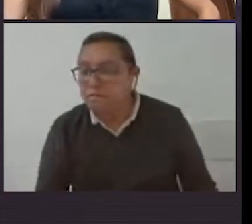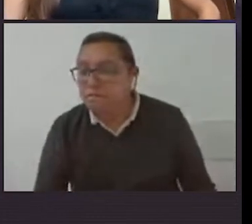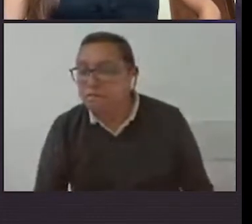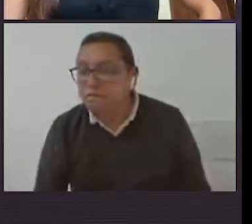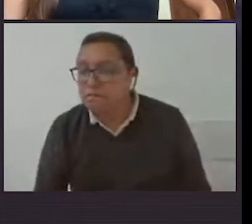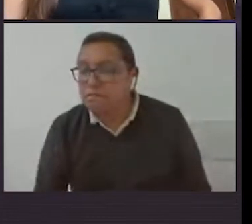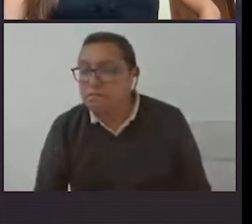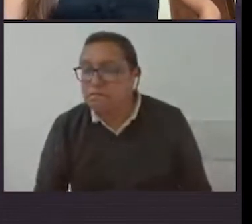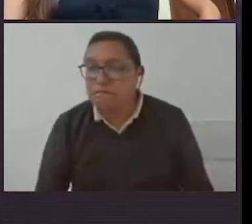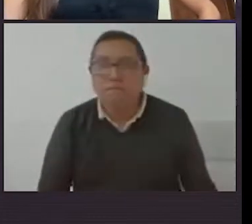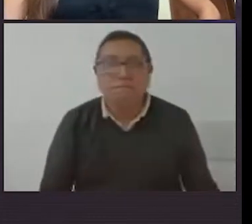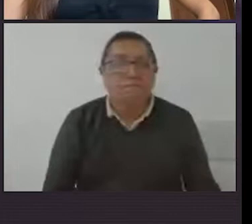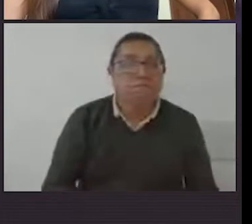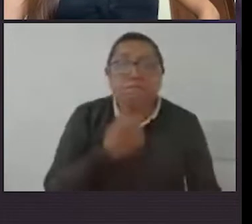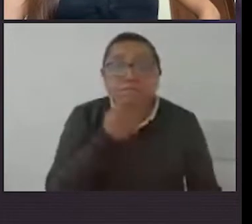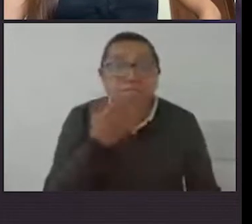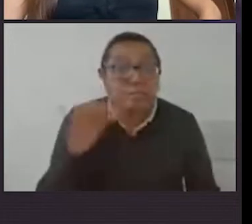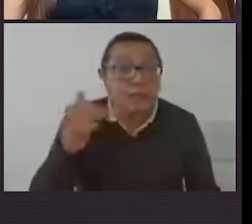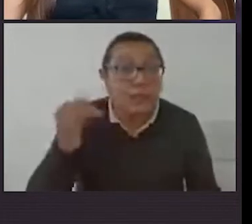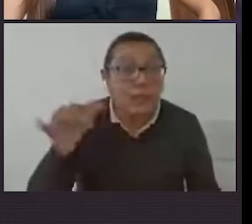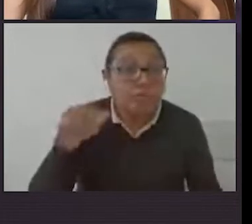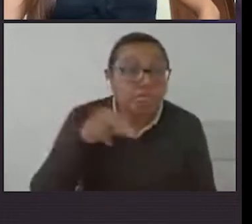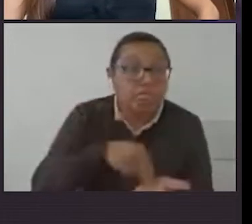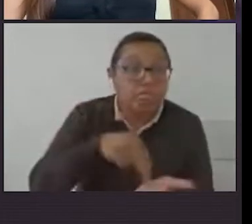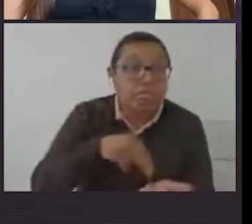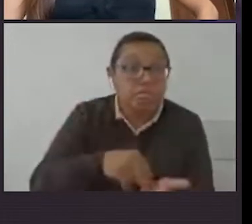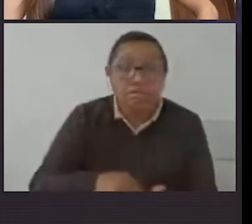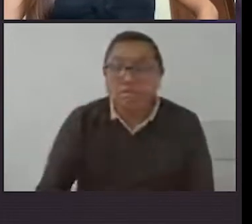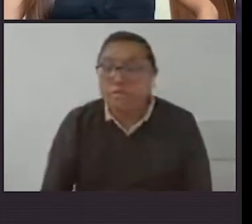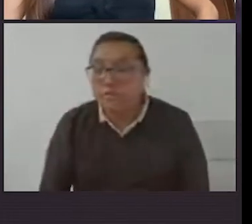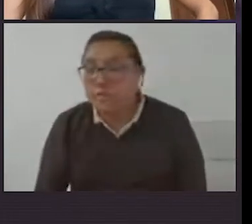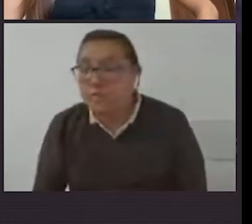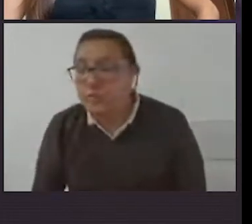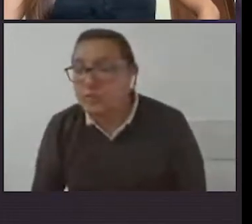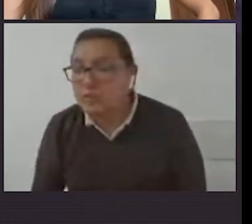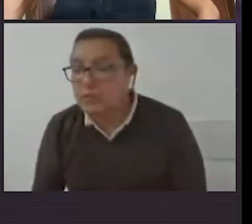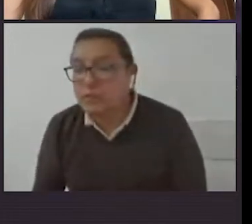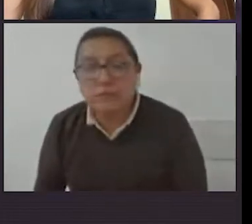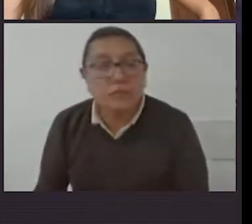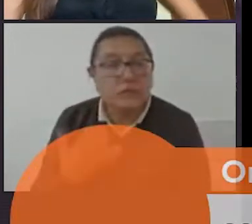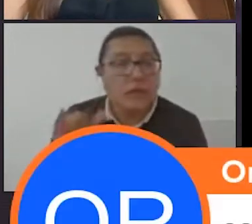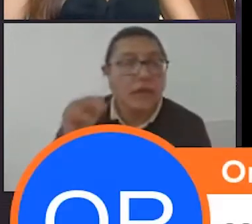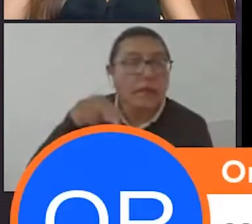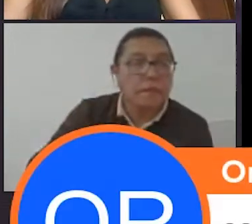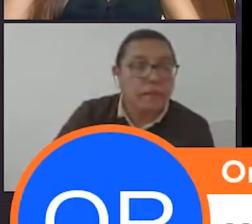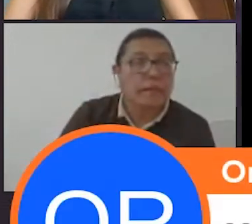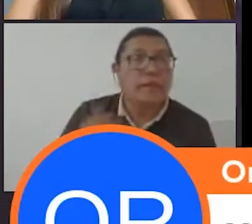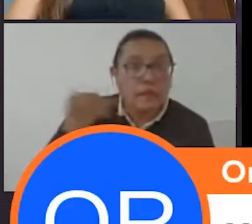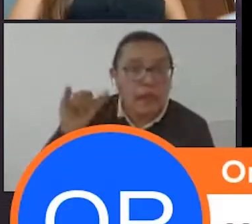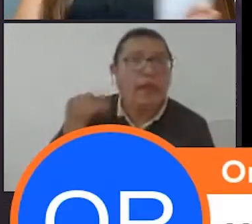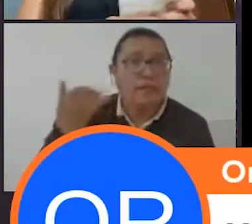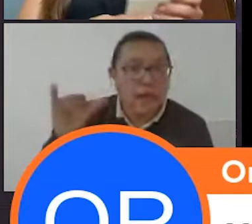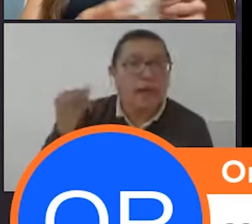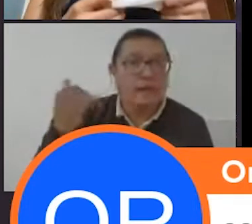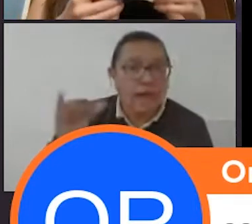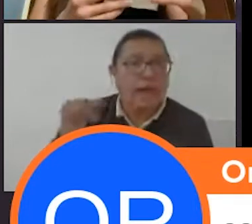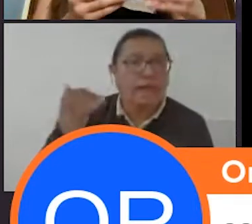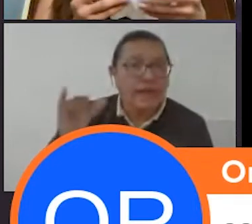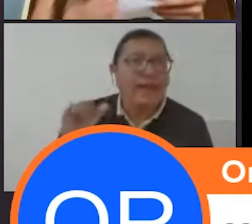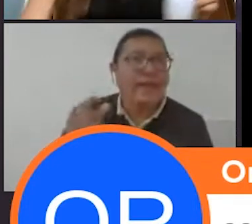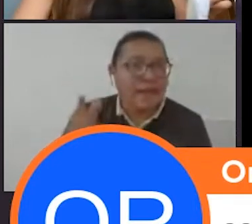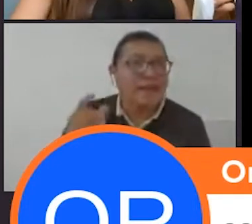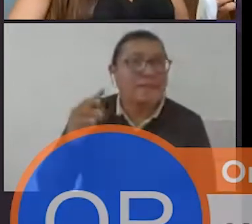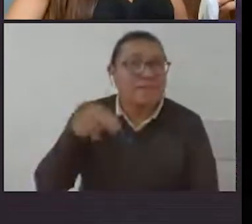Quiero leer en el chat cómo van. A ver, estoy de pie. Ona, ya, Teresa, excelente. ¿Quién más?